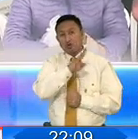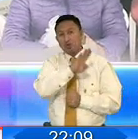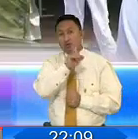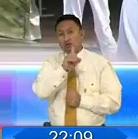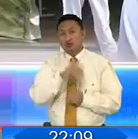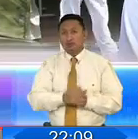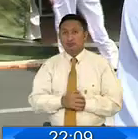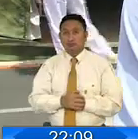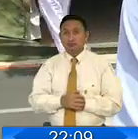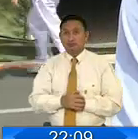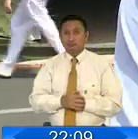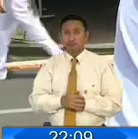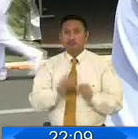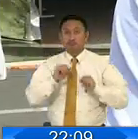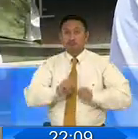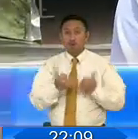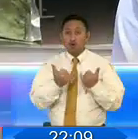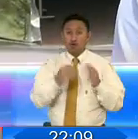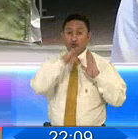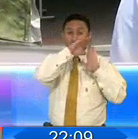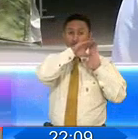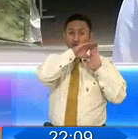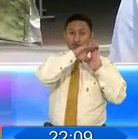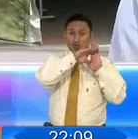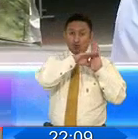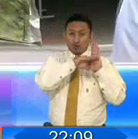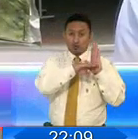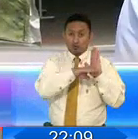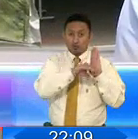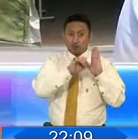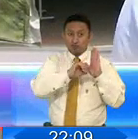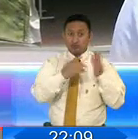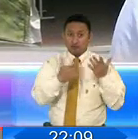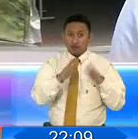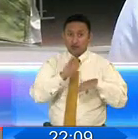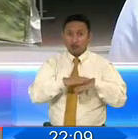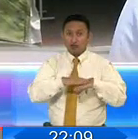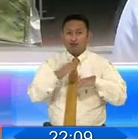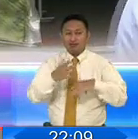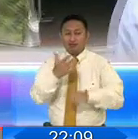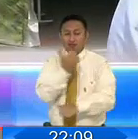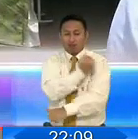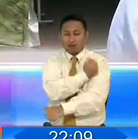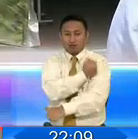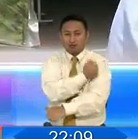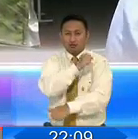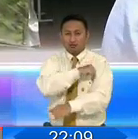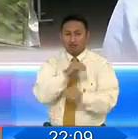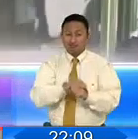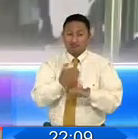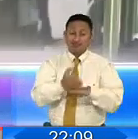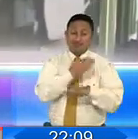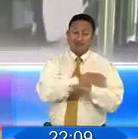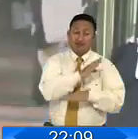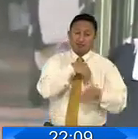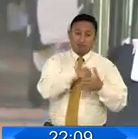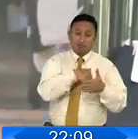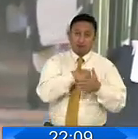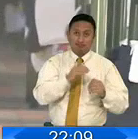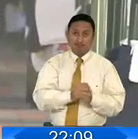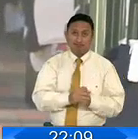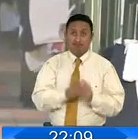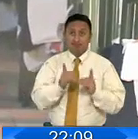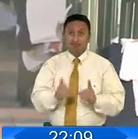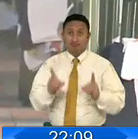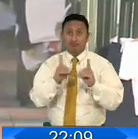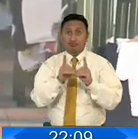141. Esta disminución, por ende, tiene ya el efecto de la vacunación, también del tema de hubo las restricciones. Las cifras no se traducen